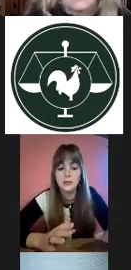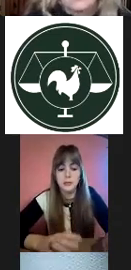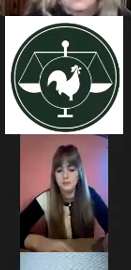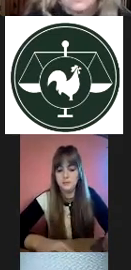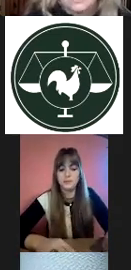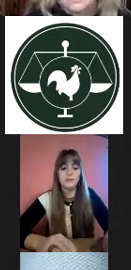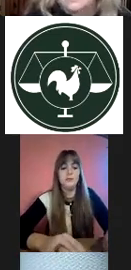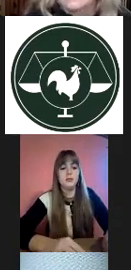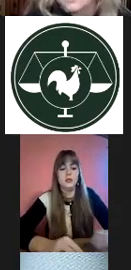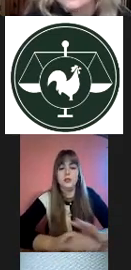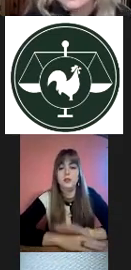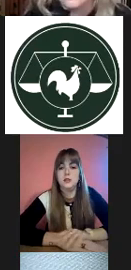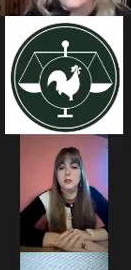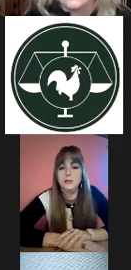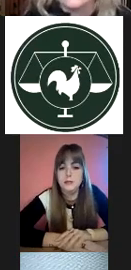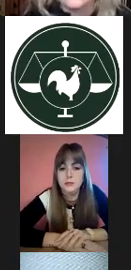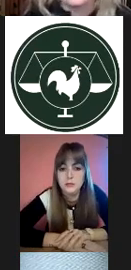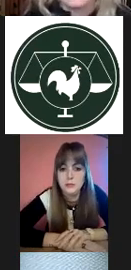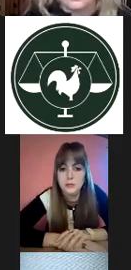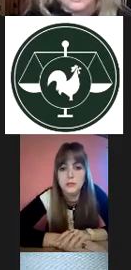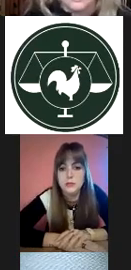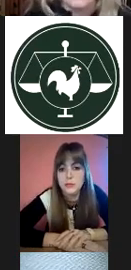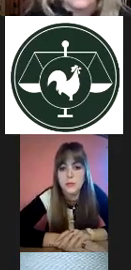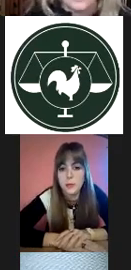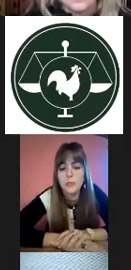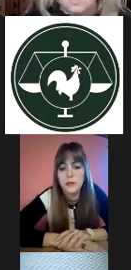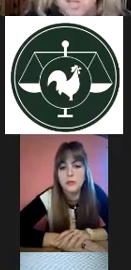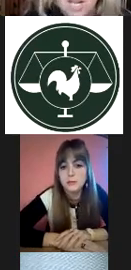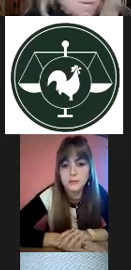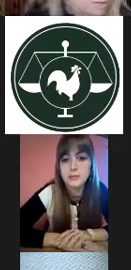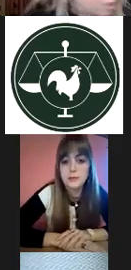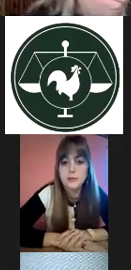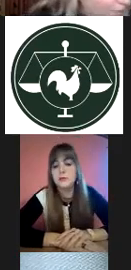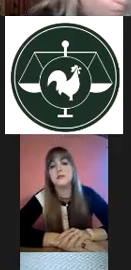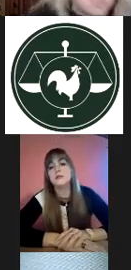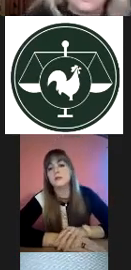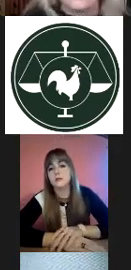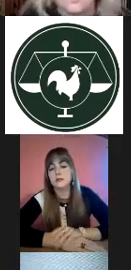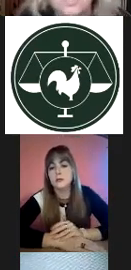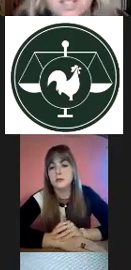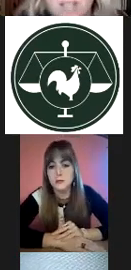sea simple. Florencia, vos lo acabas de decir, es importante, es por una ley nacional, la